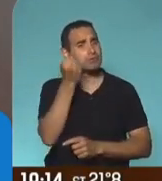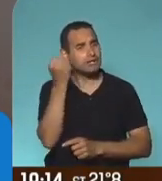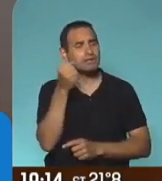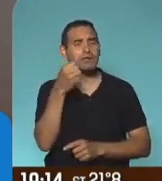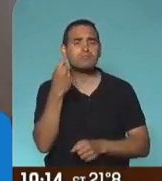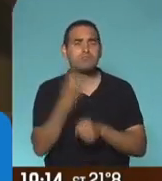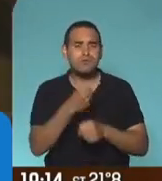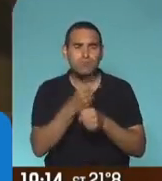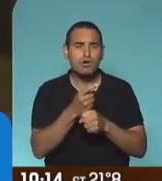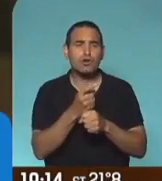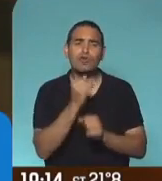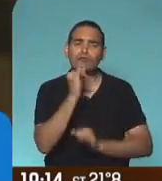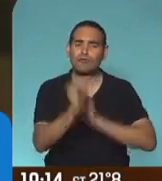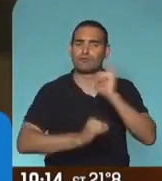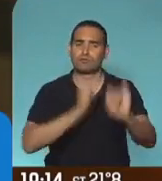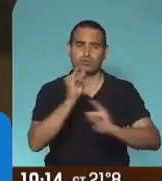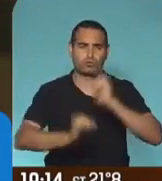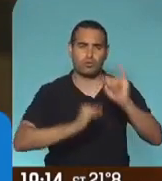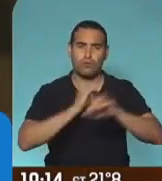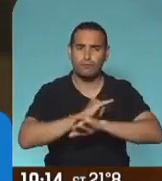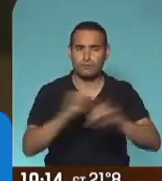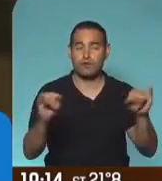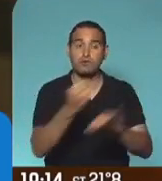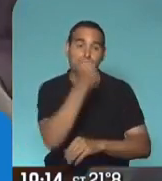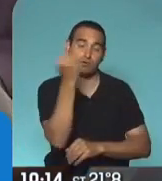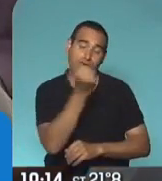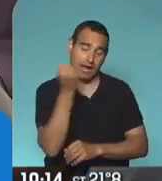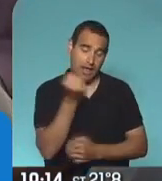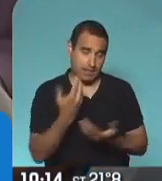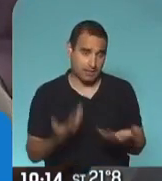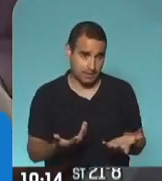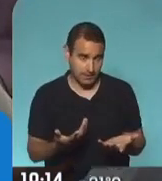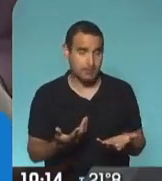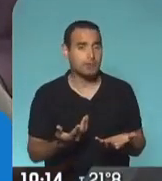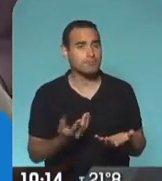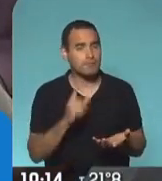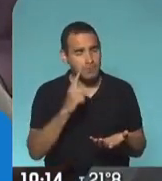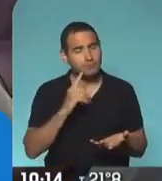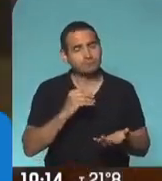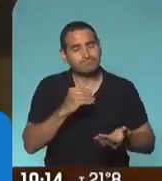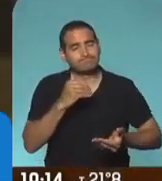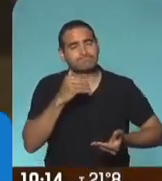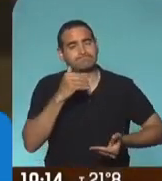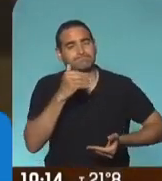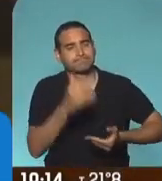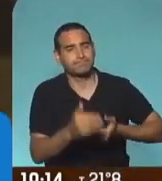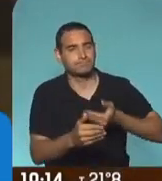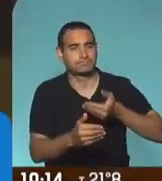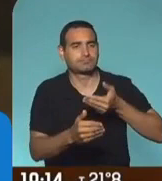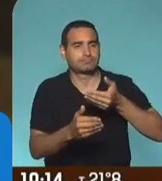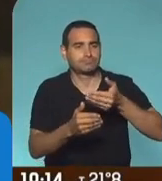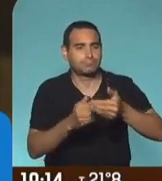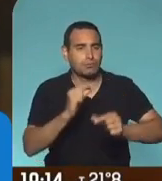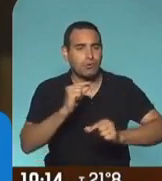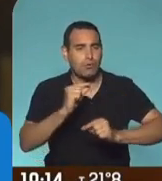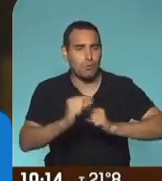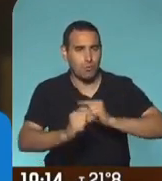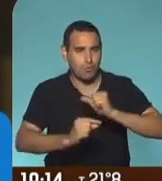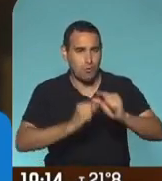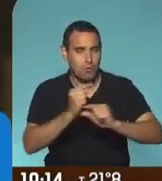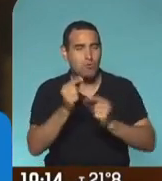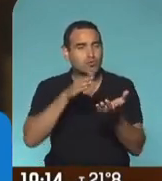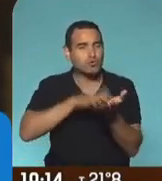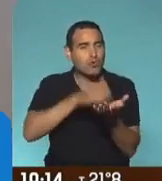informar. Eso siempre agrega valor y un avance, un paso más en relación a